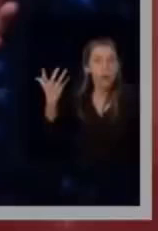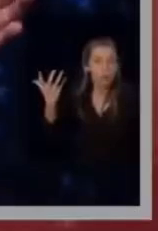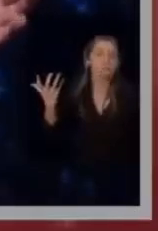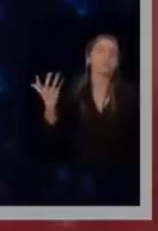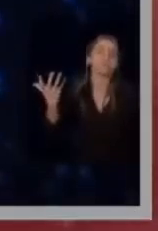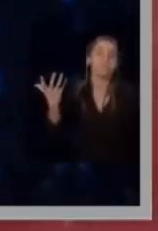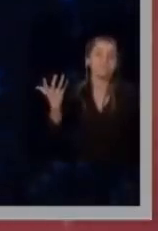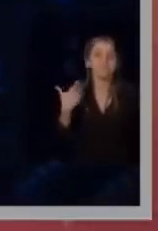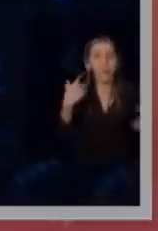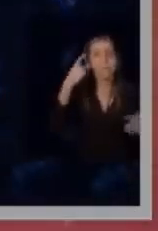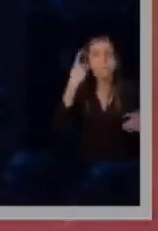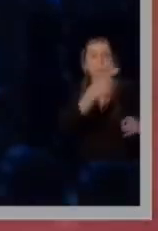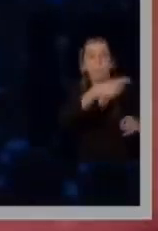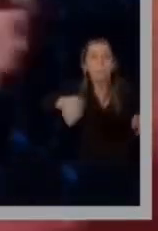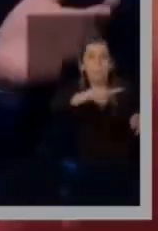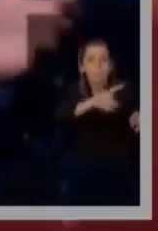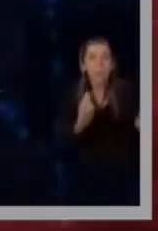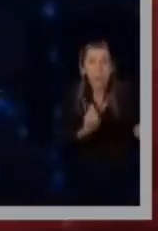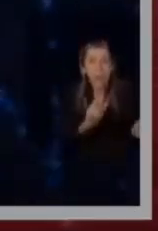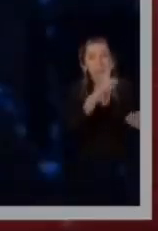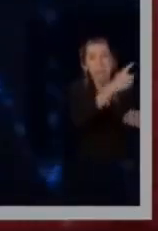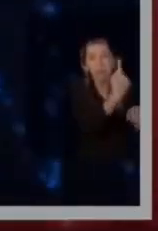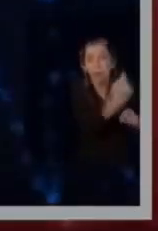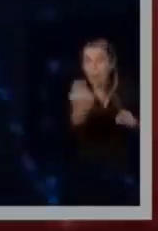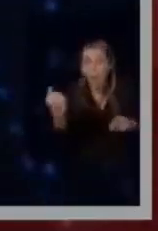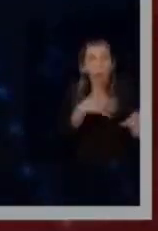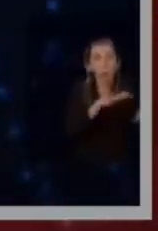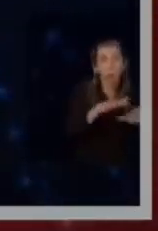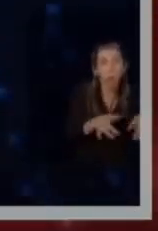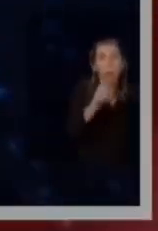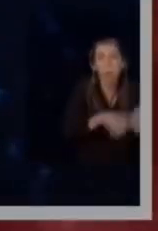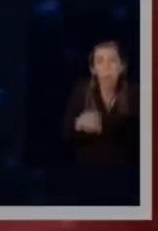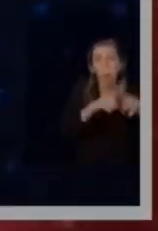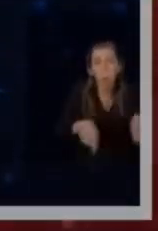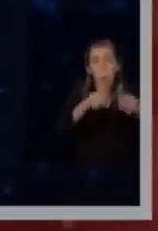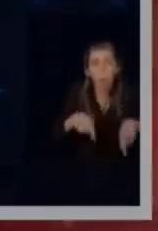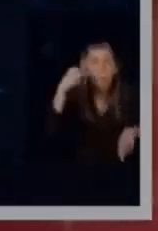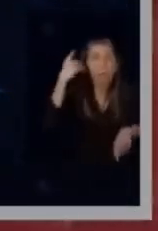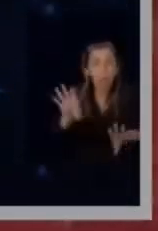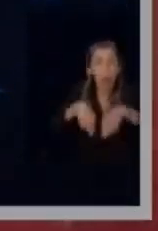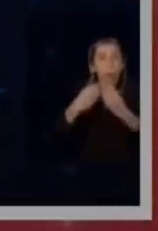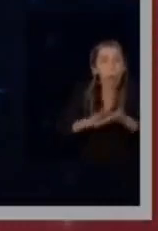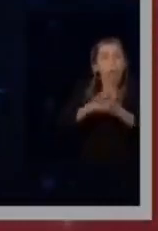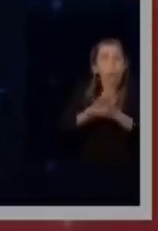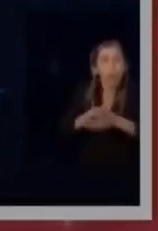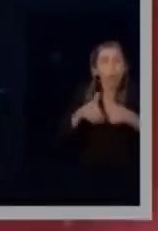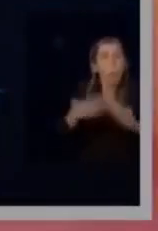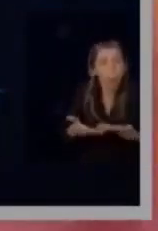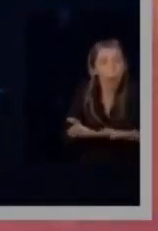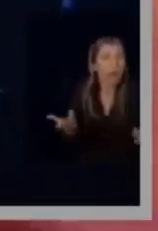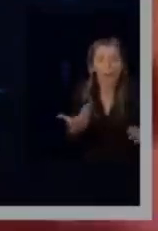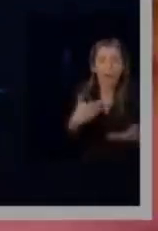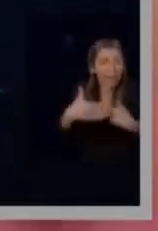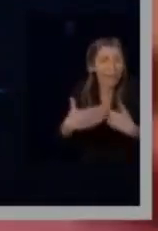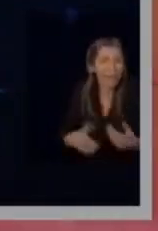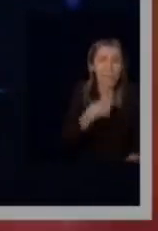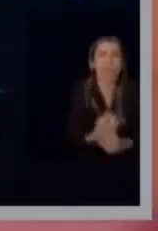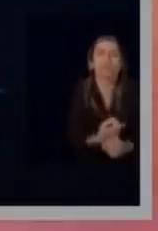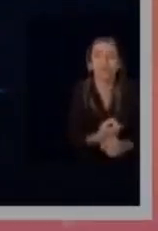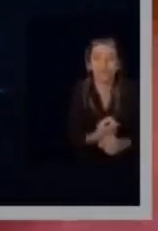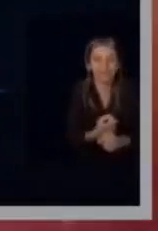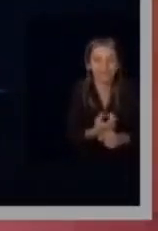Andrés, Sí. la verdad, en donde, digamos, él reivindica, la verdad, un discurso negacionista preocupante. Pero